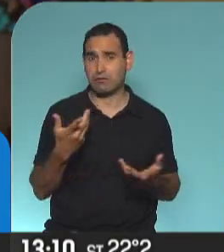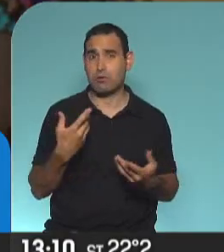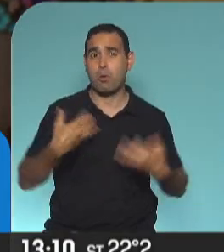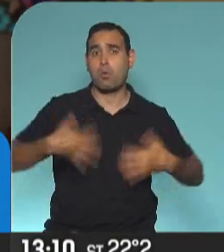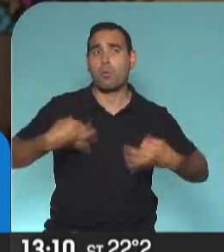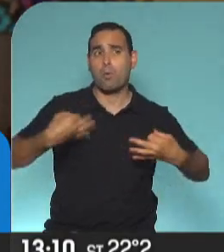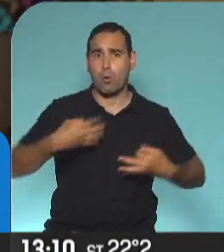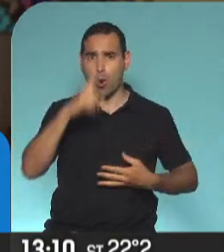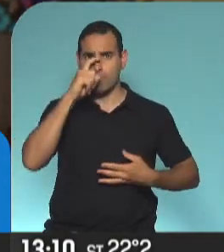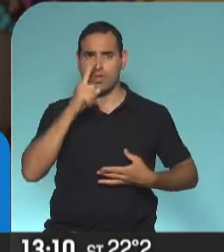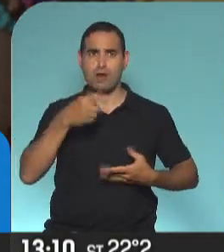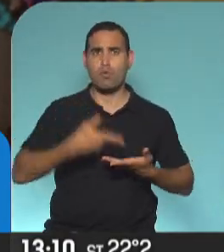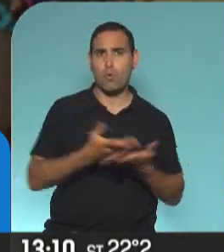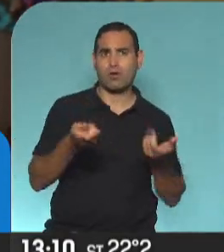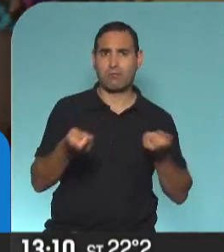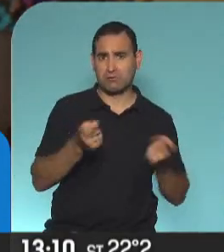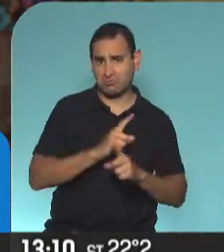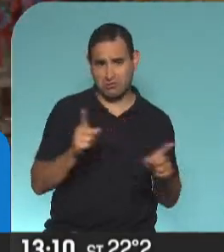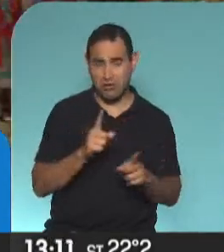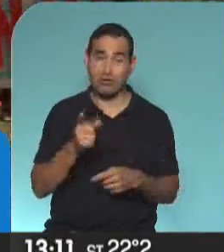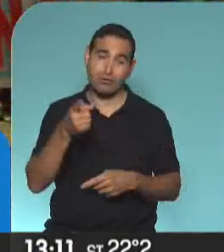hospital público, viene de manejar el hospital